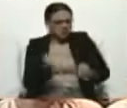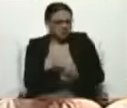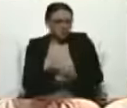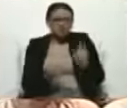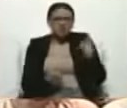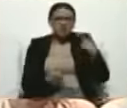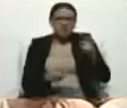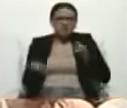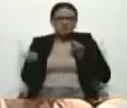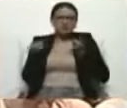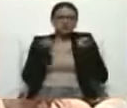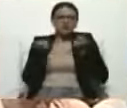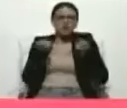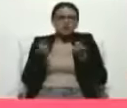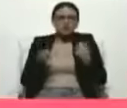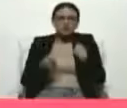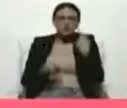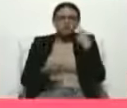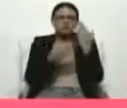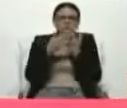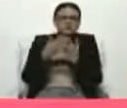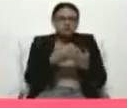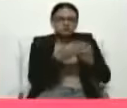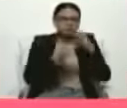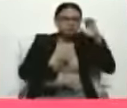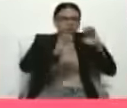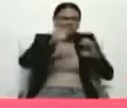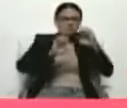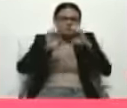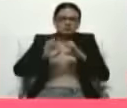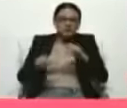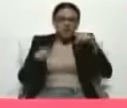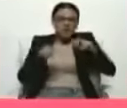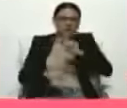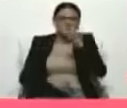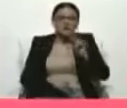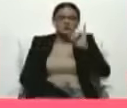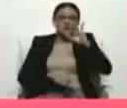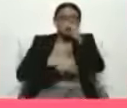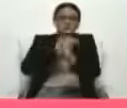lo que significa ser un estadista nacional e internacional.